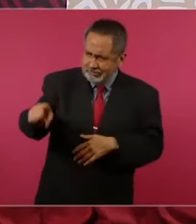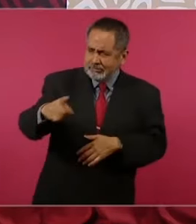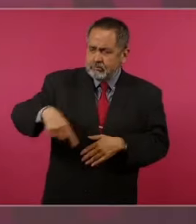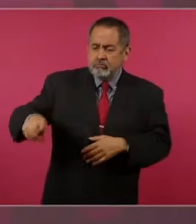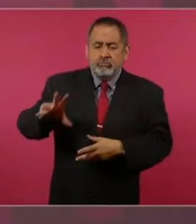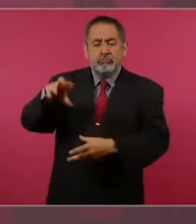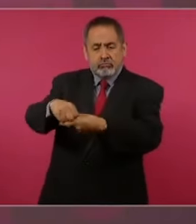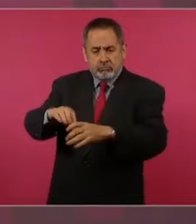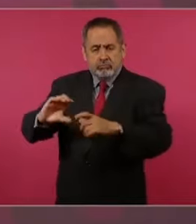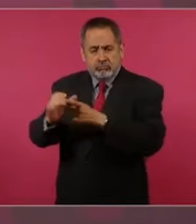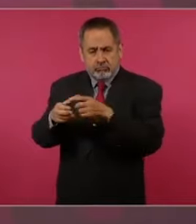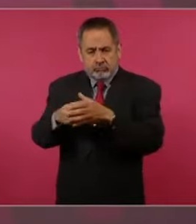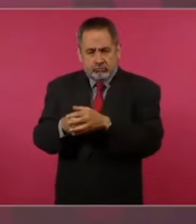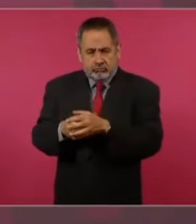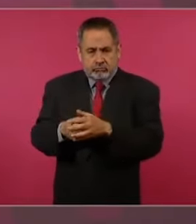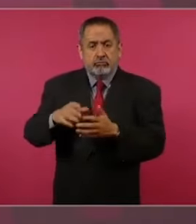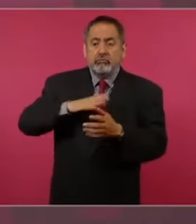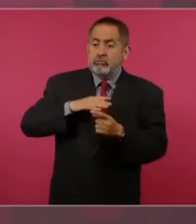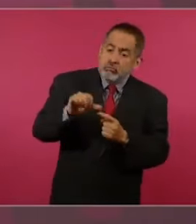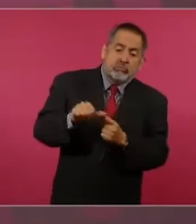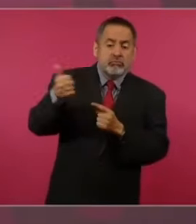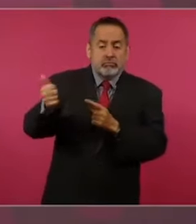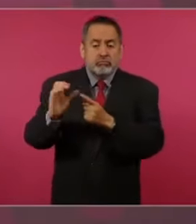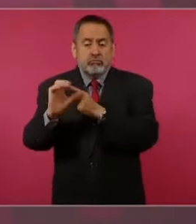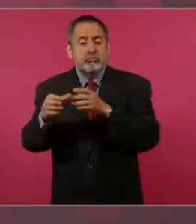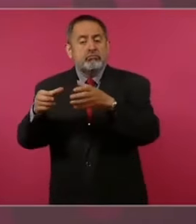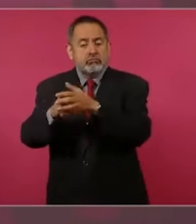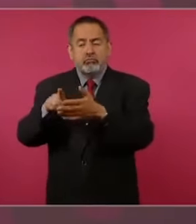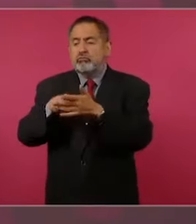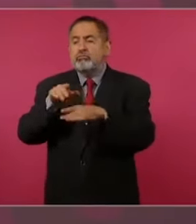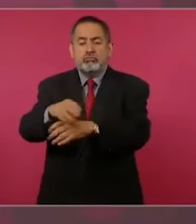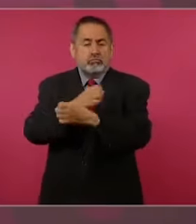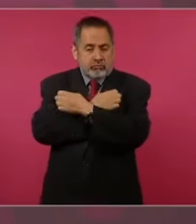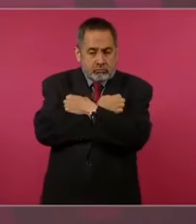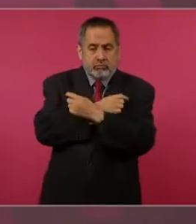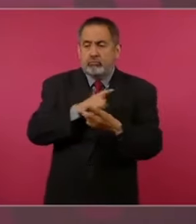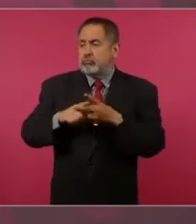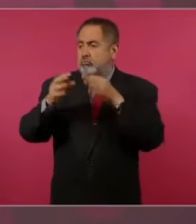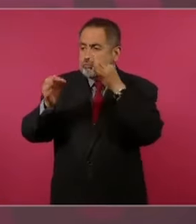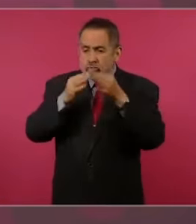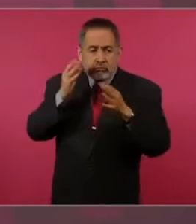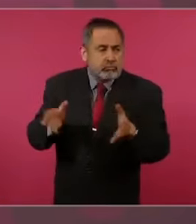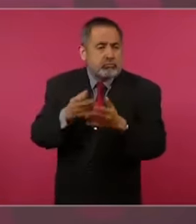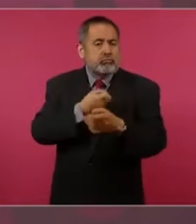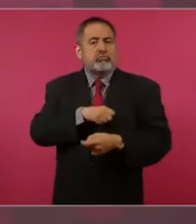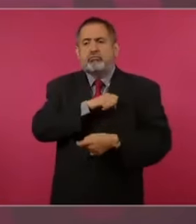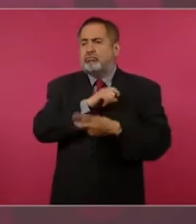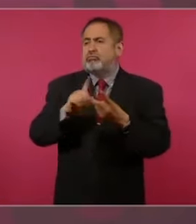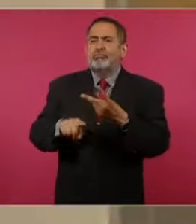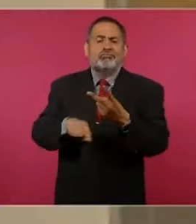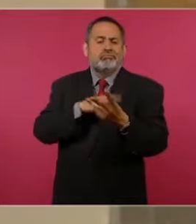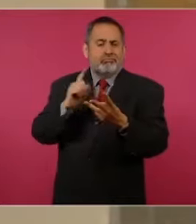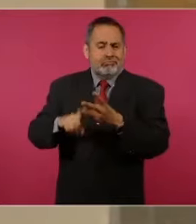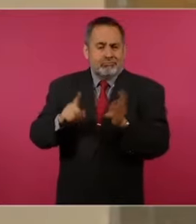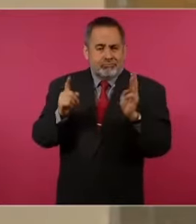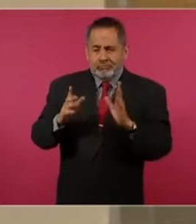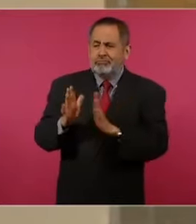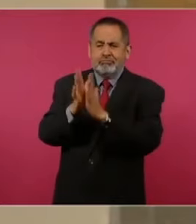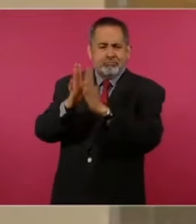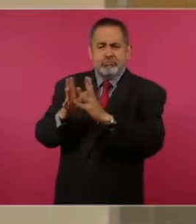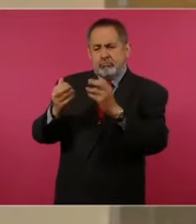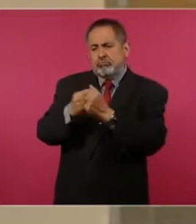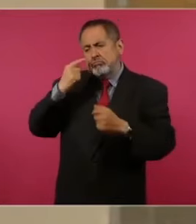comités. De por sí ya había otros comités que llevan a cabo acciones de educación en salud, promoción de la salud, participan